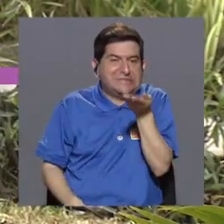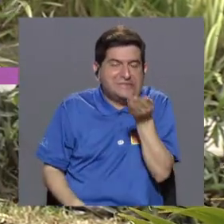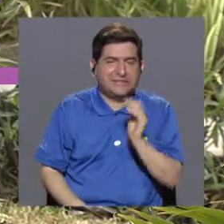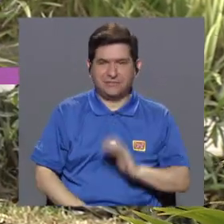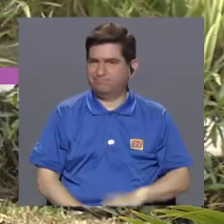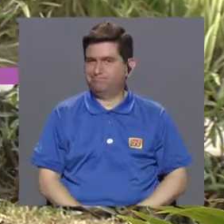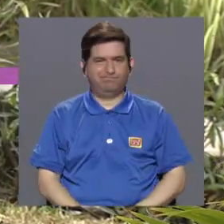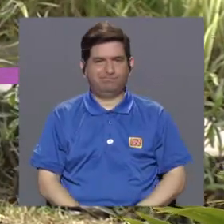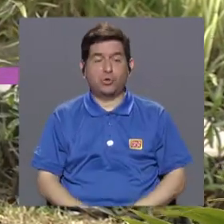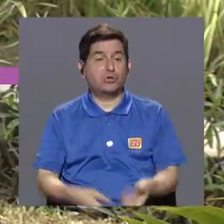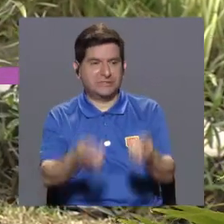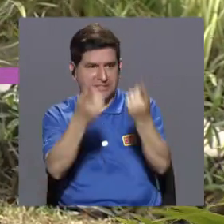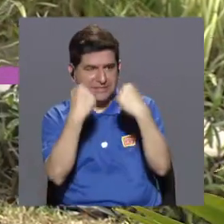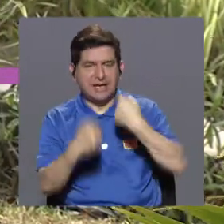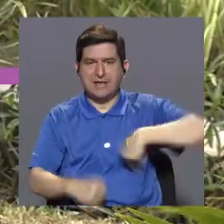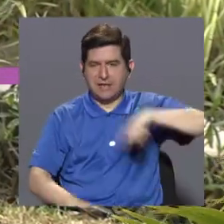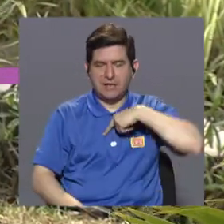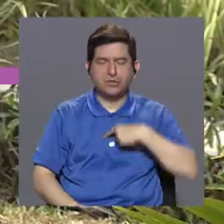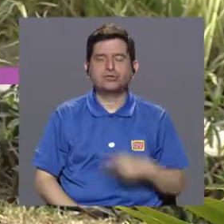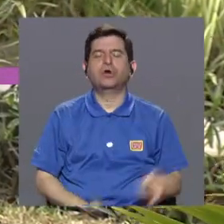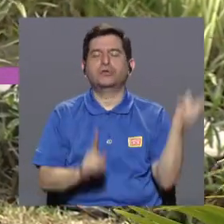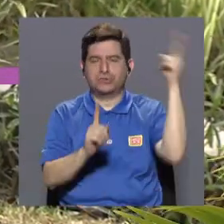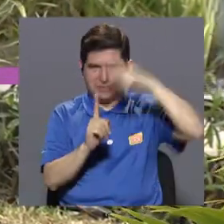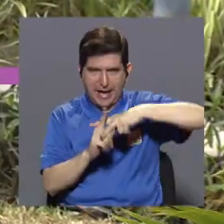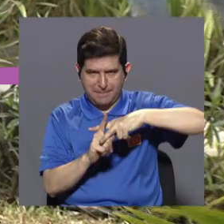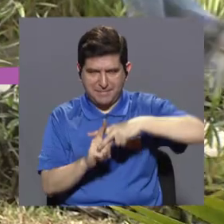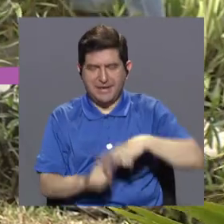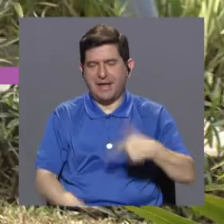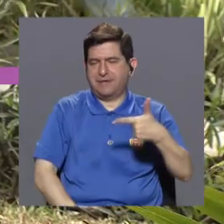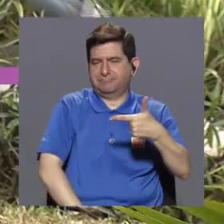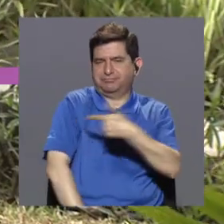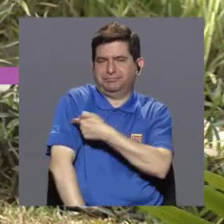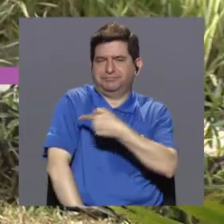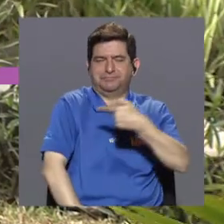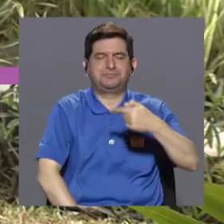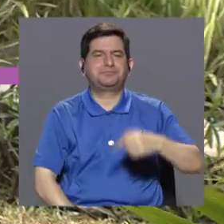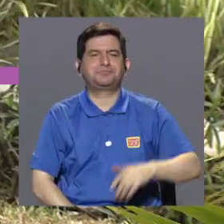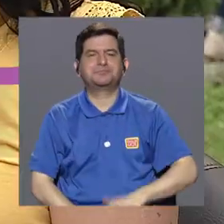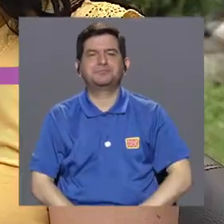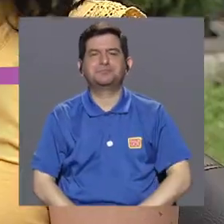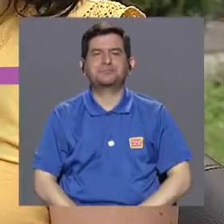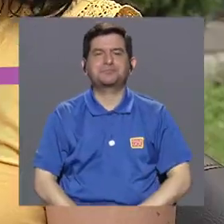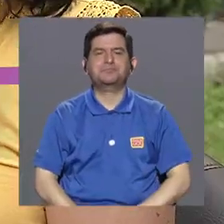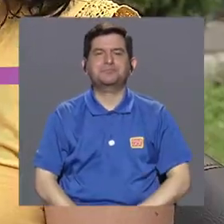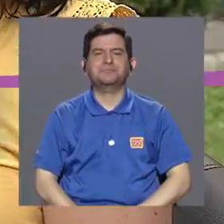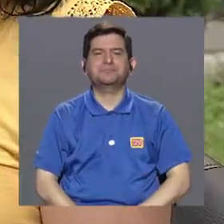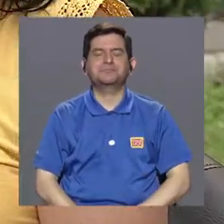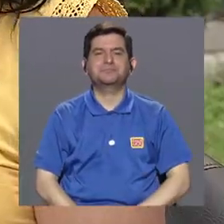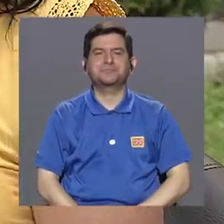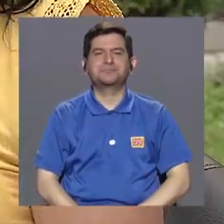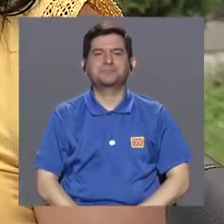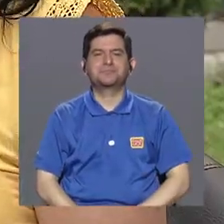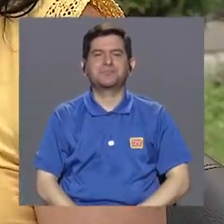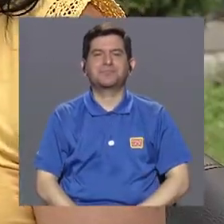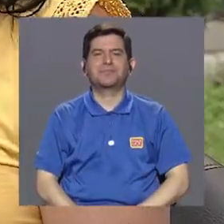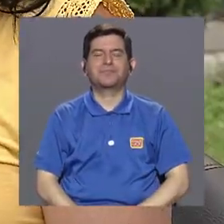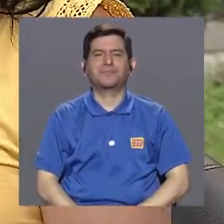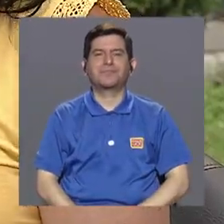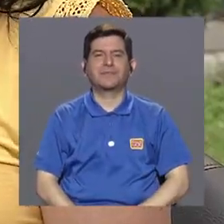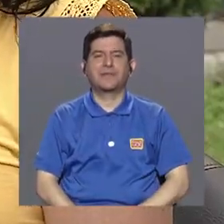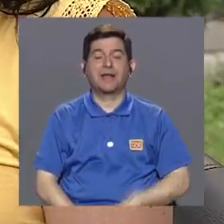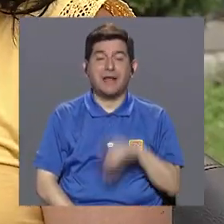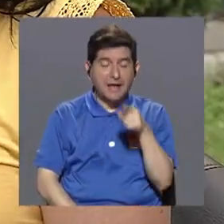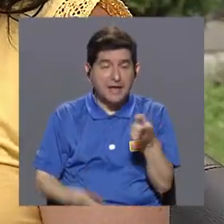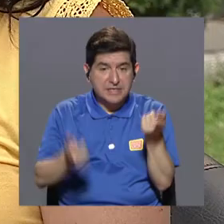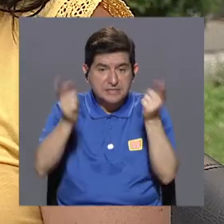entonces nos lo traen y nosotros se lo damos o lo ponemos inyectable, ¿verdad? también, sí. Y en este caso,